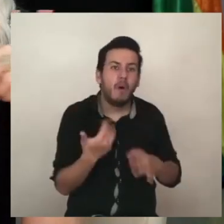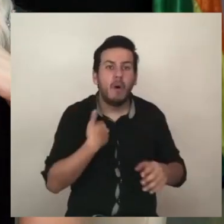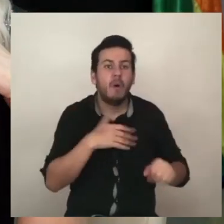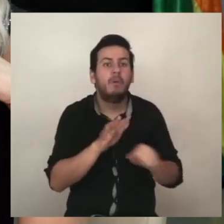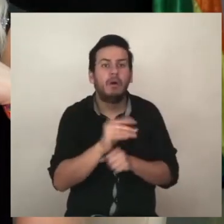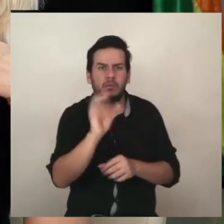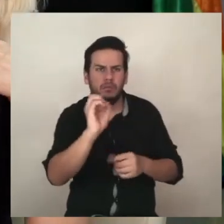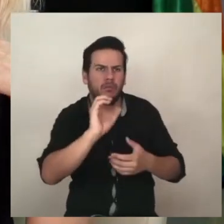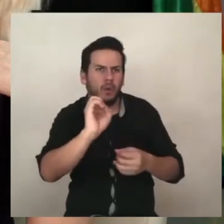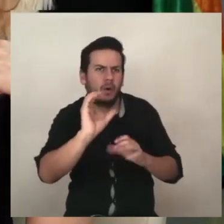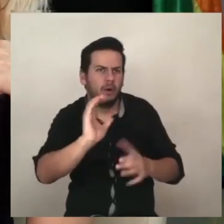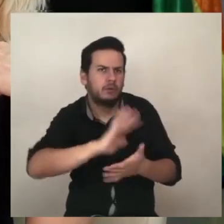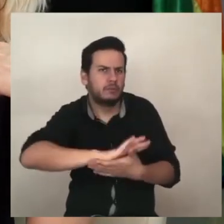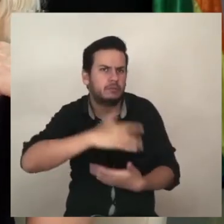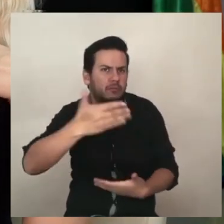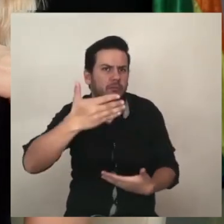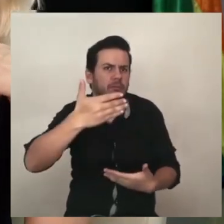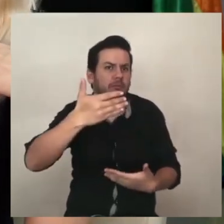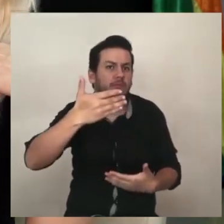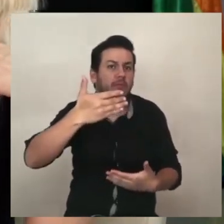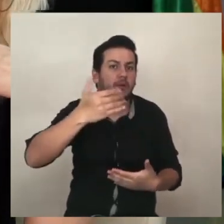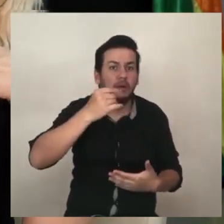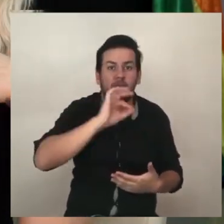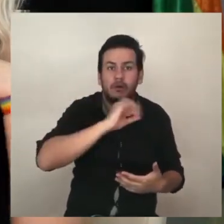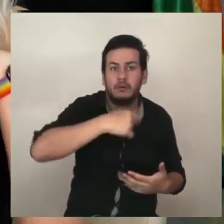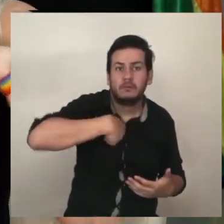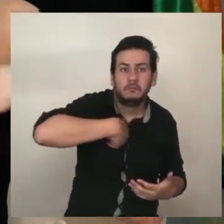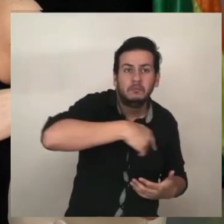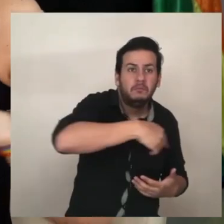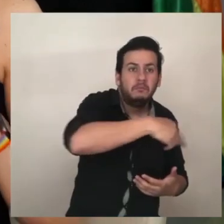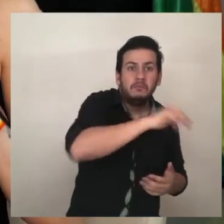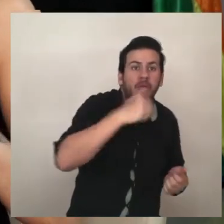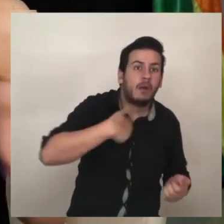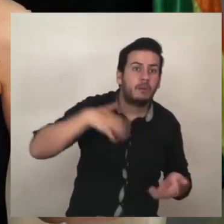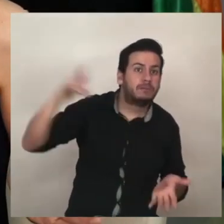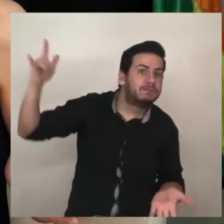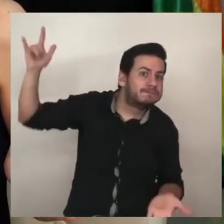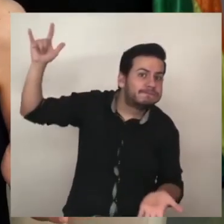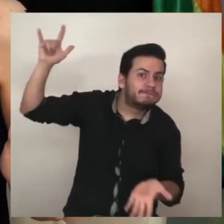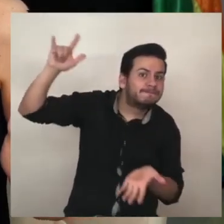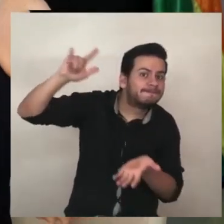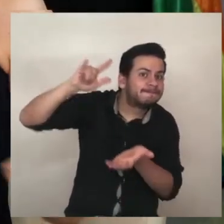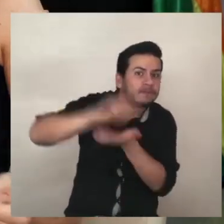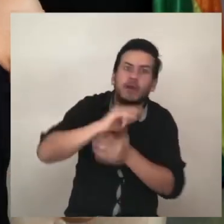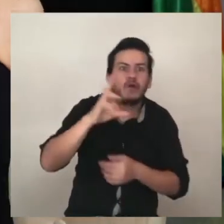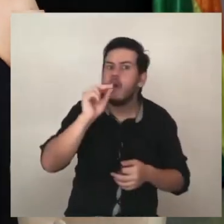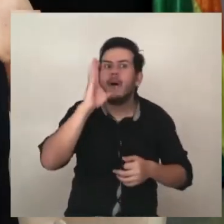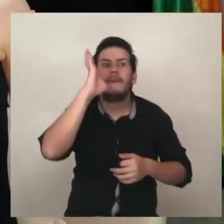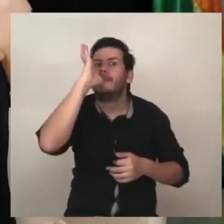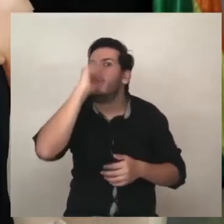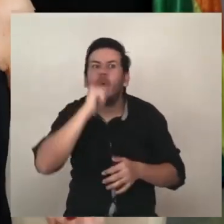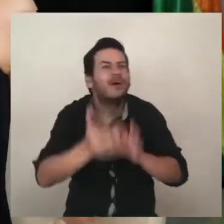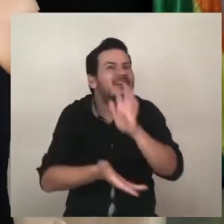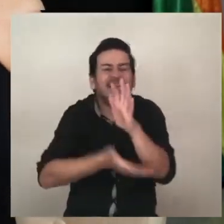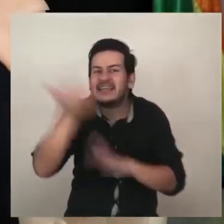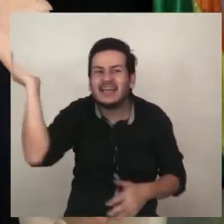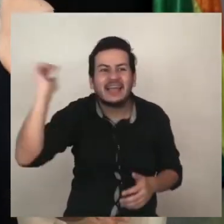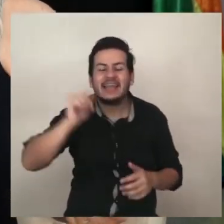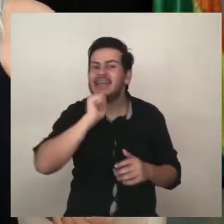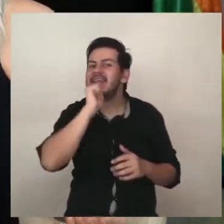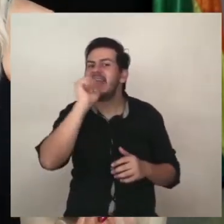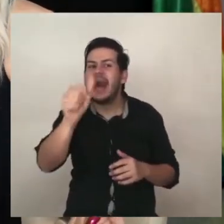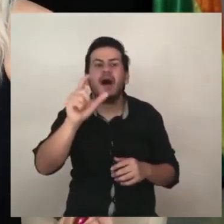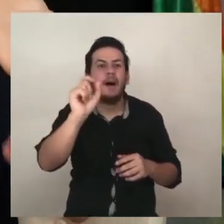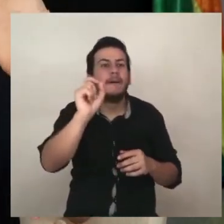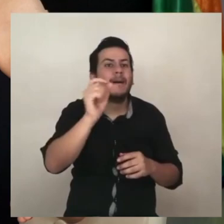laptop 2 segundos que va al baño? Y donde la gente se para, apenitas aterriza el avión sin importar que no puedan ir a ningún lugar y que se tienen que quedar parados como por los buenos